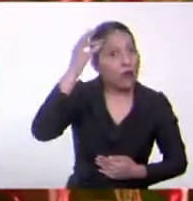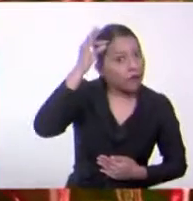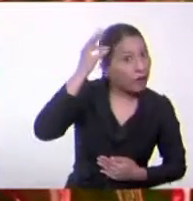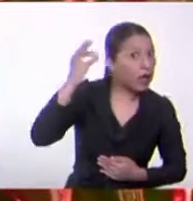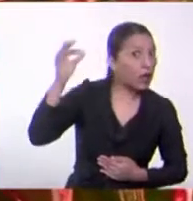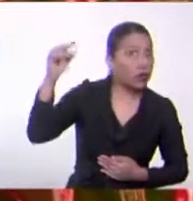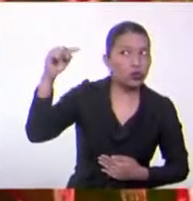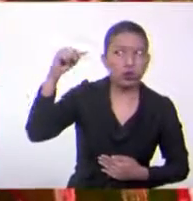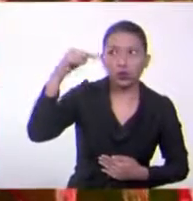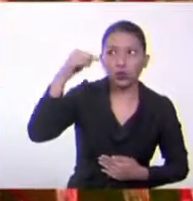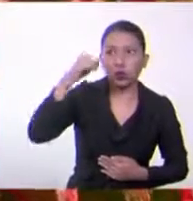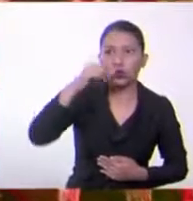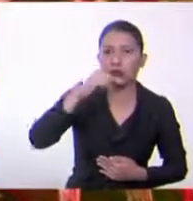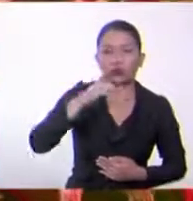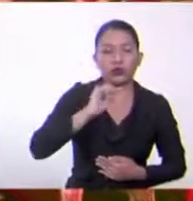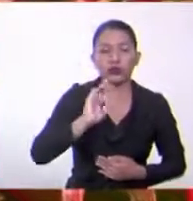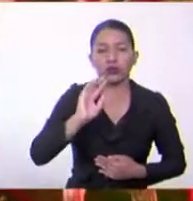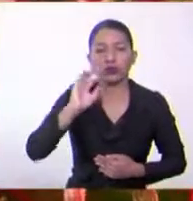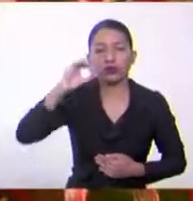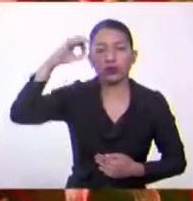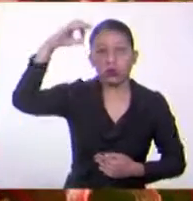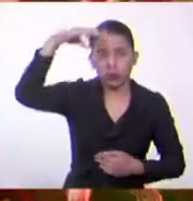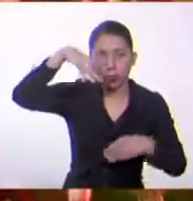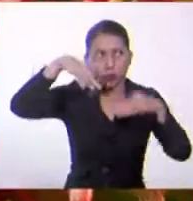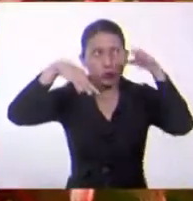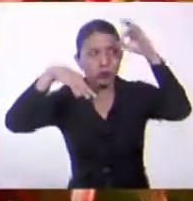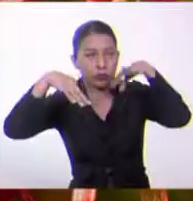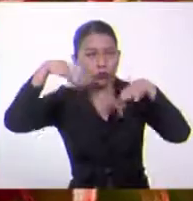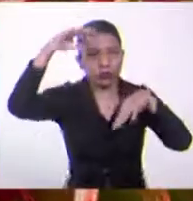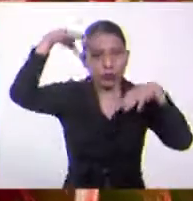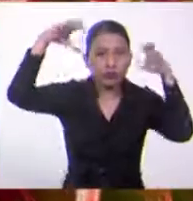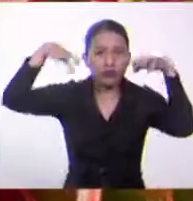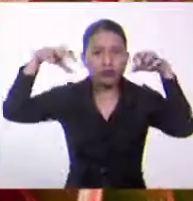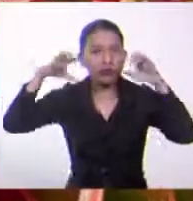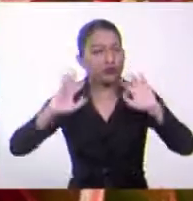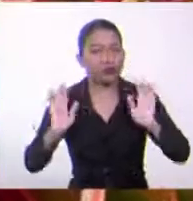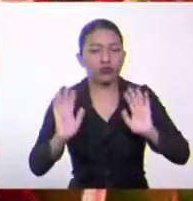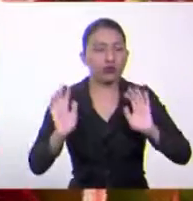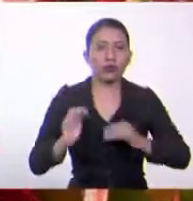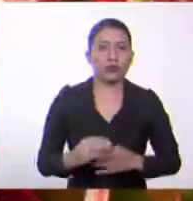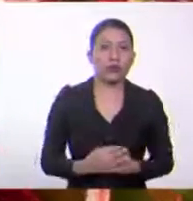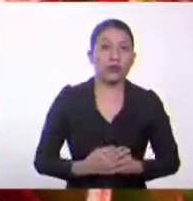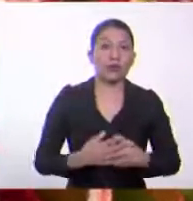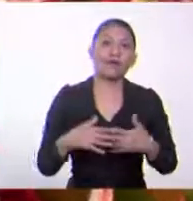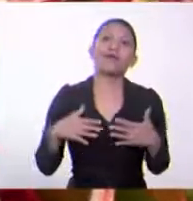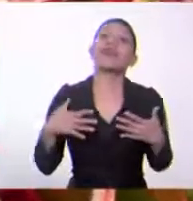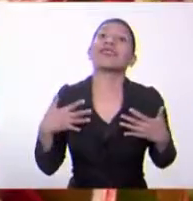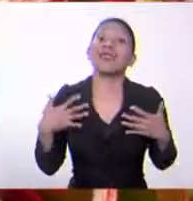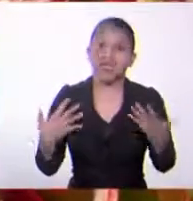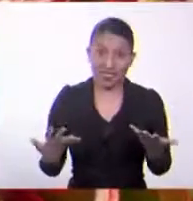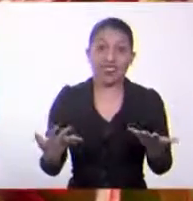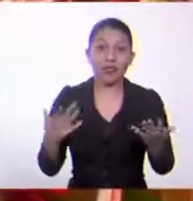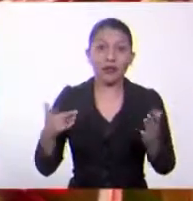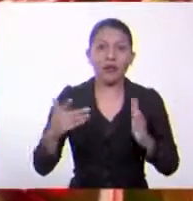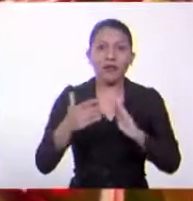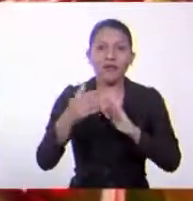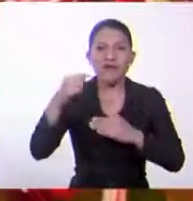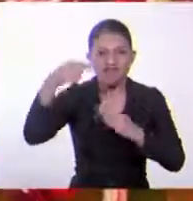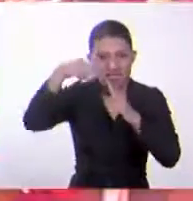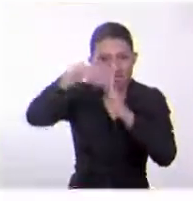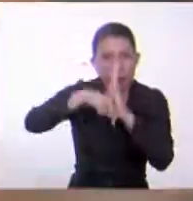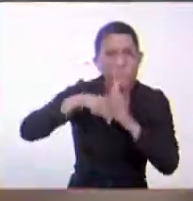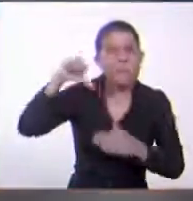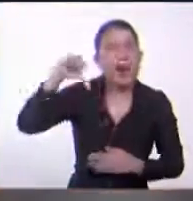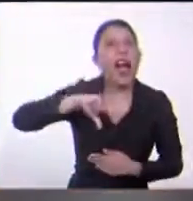pero discriminaba las gotas de lluvia. Él escribió que esto se debía a una gran maldad de la